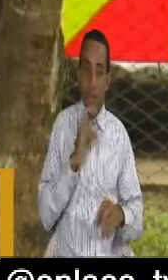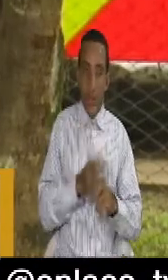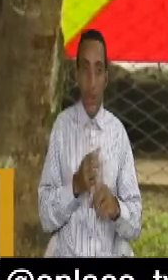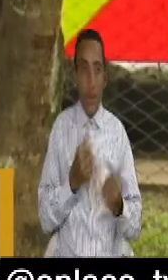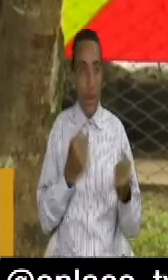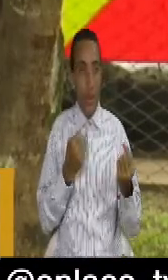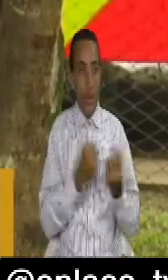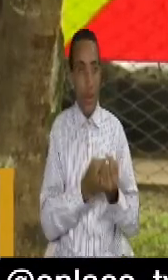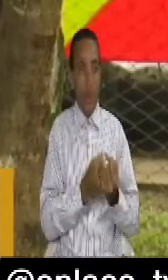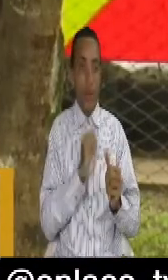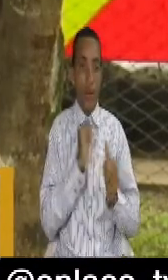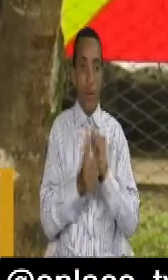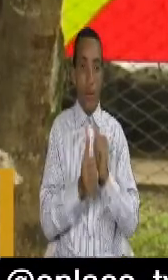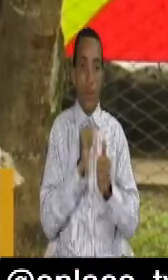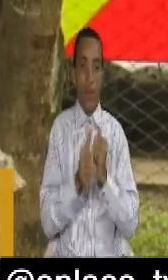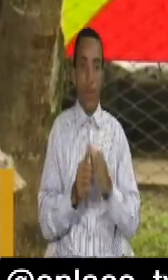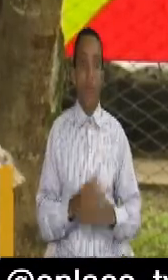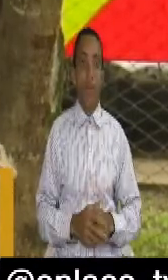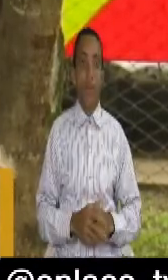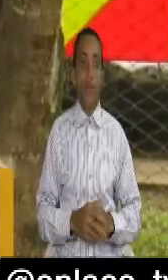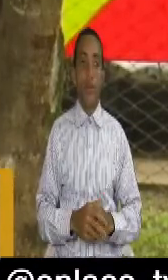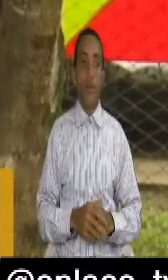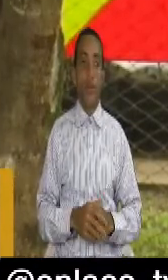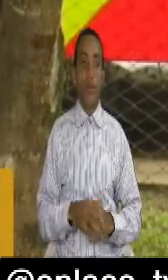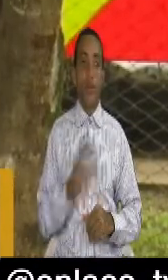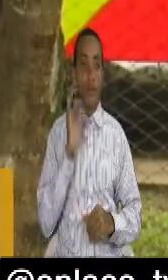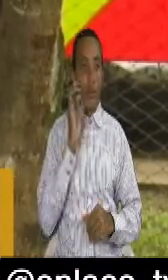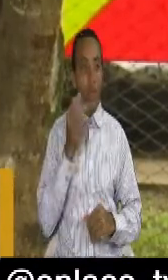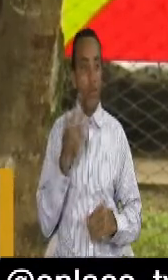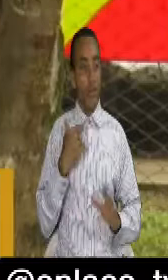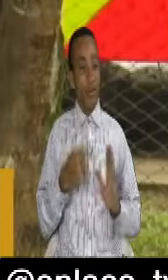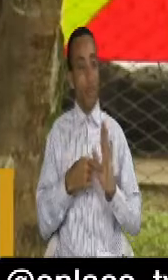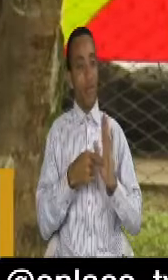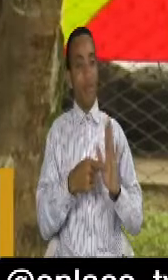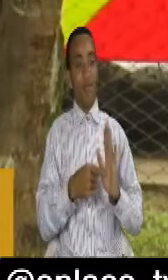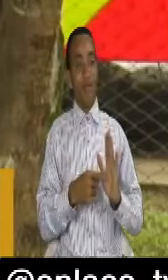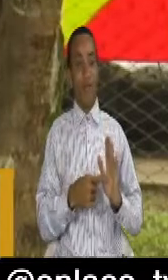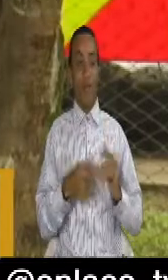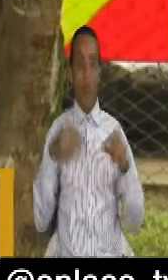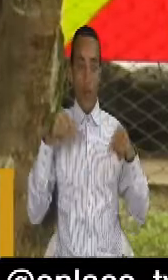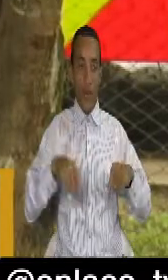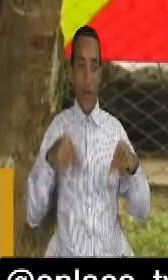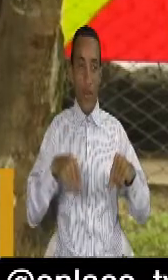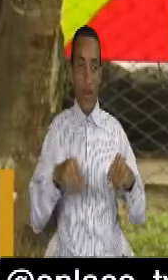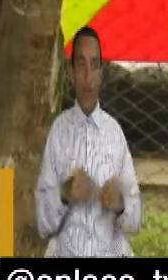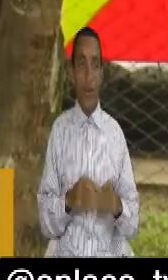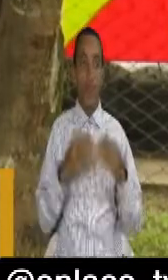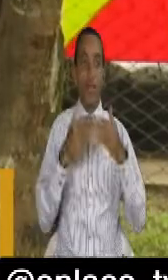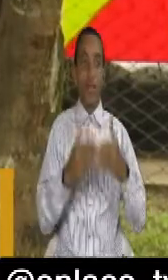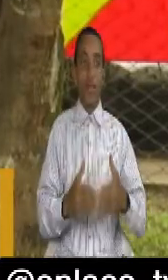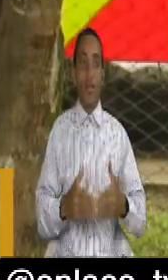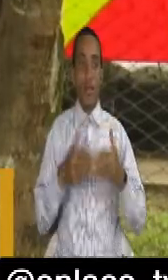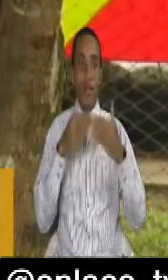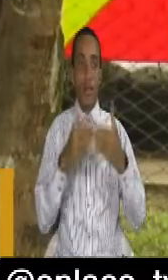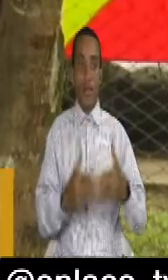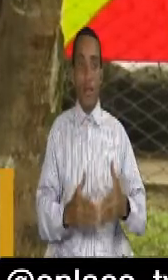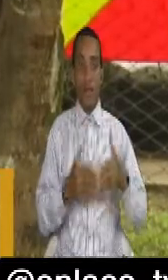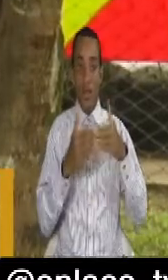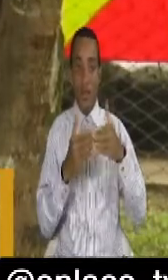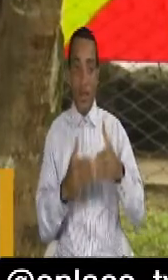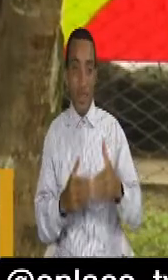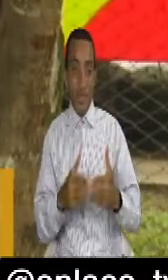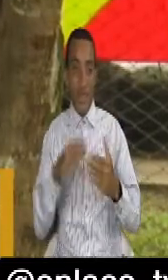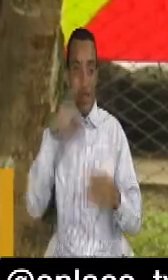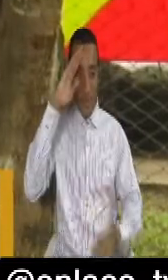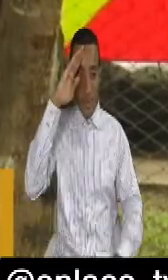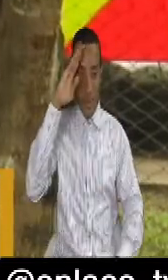deporte. Y bueno, y qué rico sacar pecho y engrandecernos hoy en día la Armada Nacional por el primer puesto que tuvo aquí